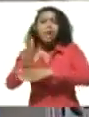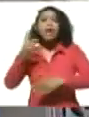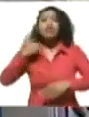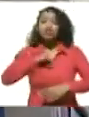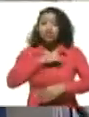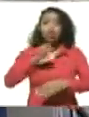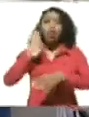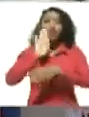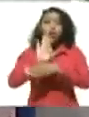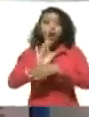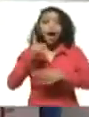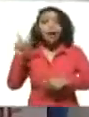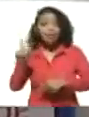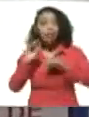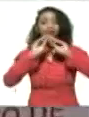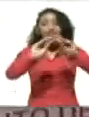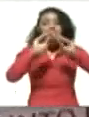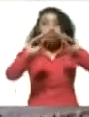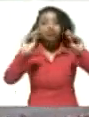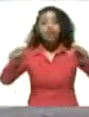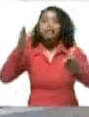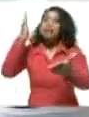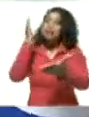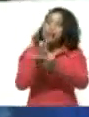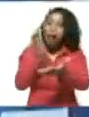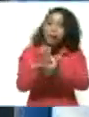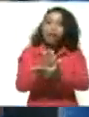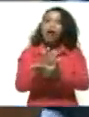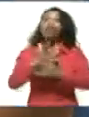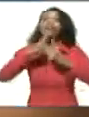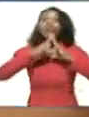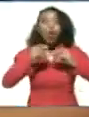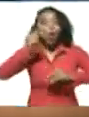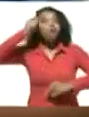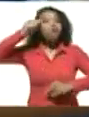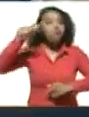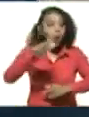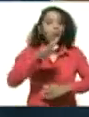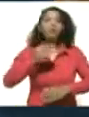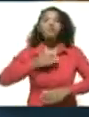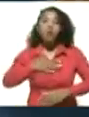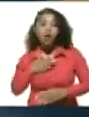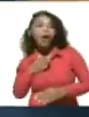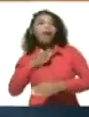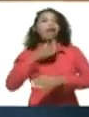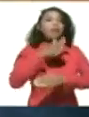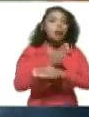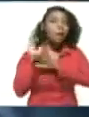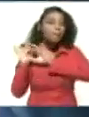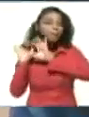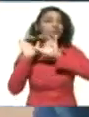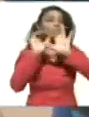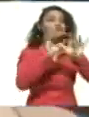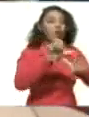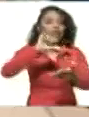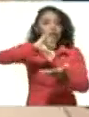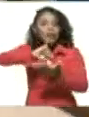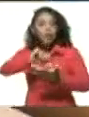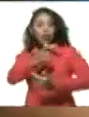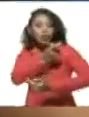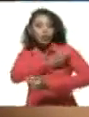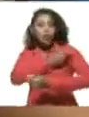cuidar llamado es siempre a que toda nuestra población pueda acudir a los centros de vacunación sin cita previa